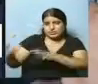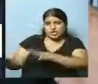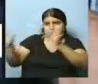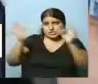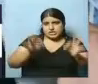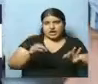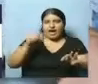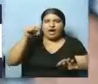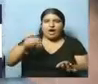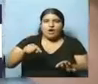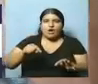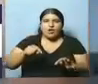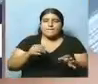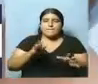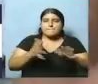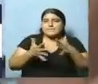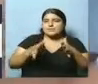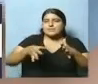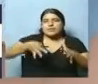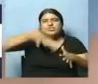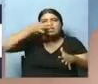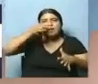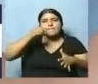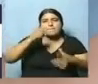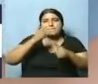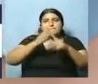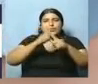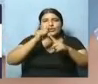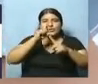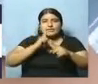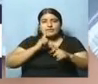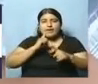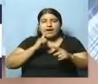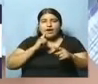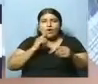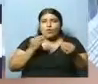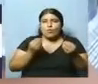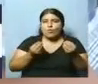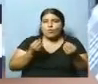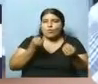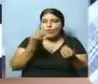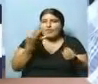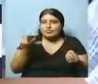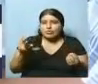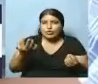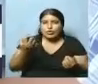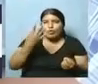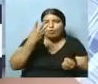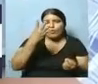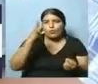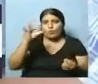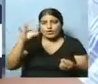momentos, ¿cuántos test hacen ustedes por día? Bueno, veníamos haciendo 400 test por día